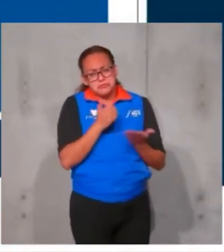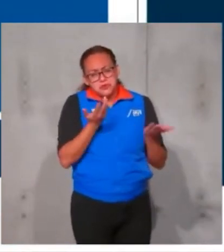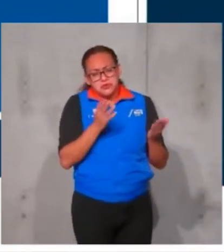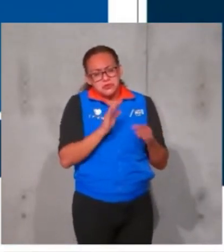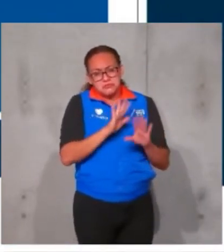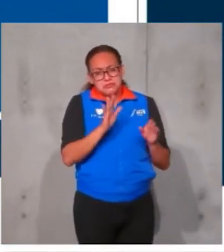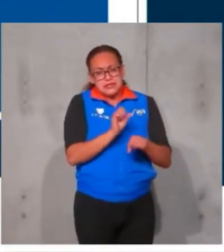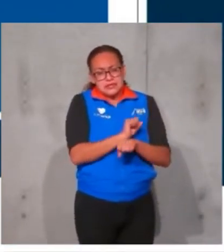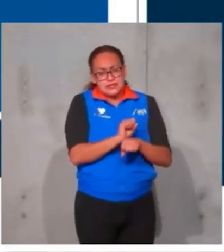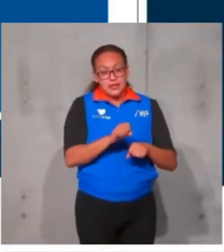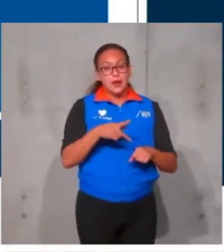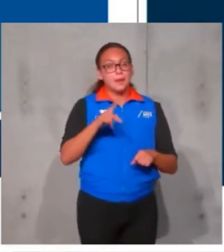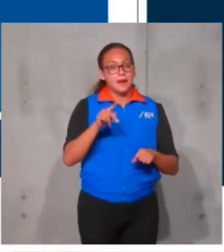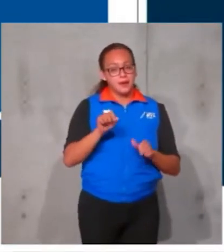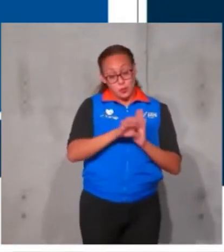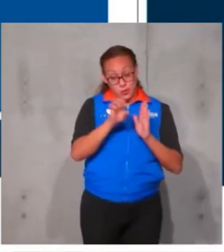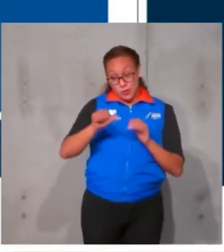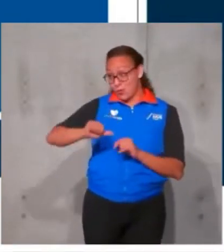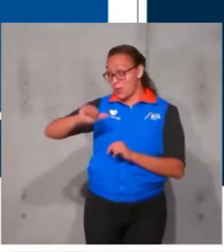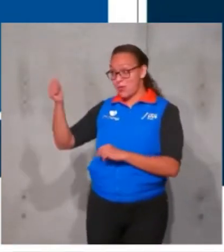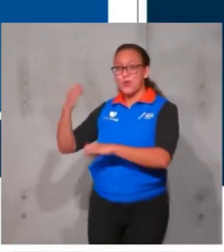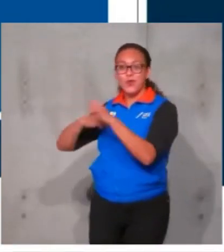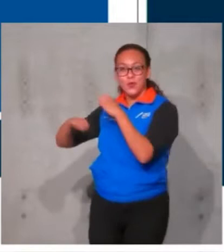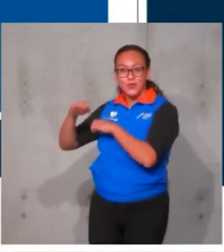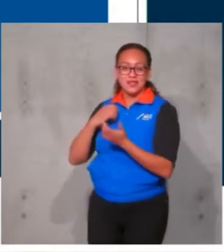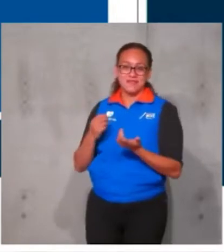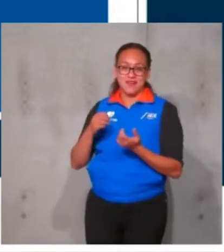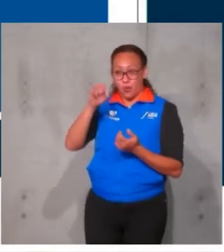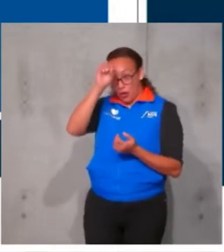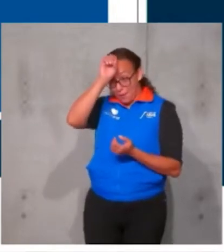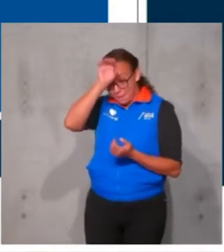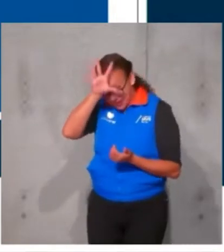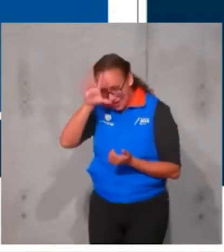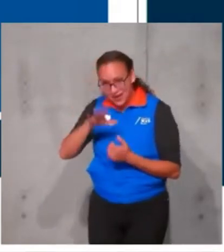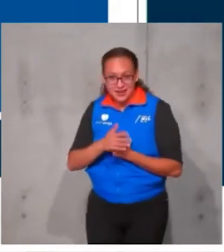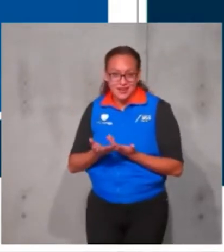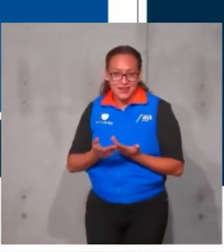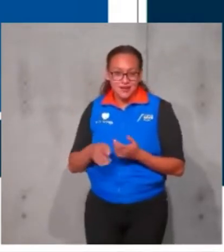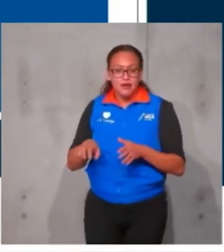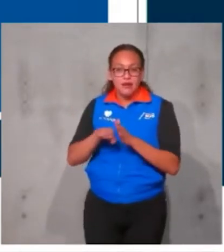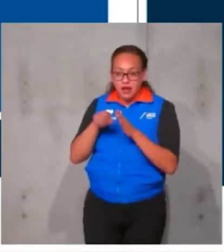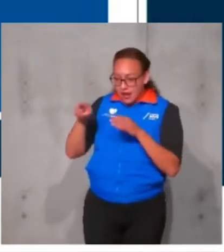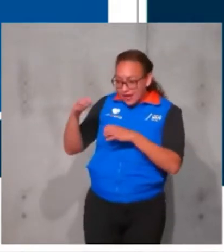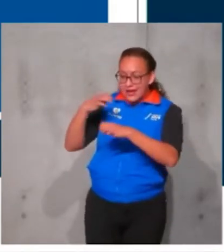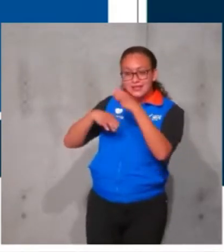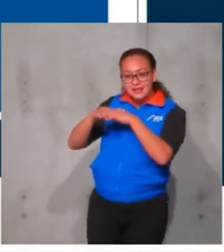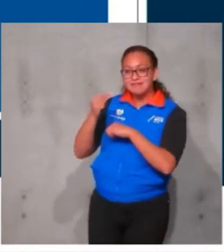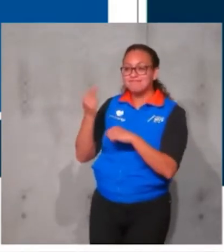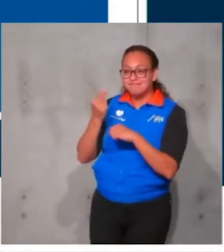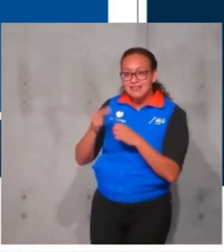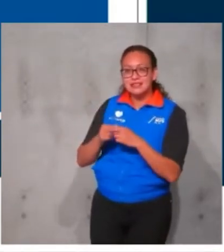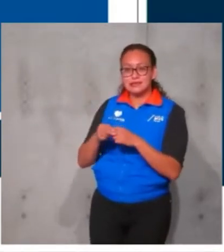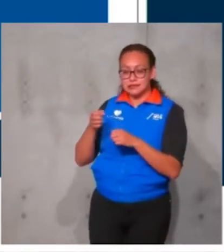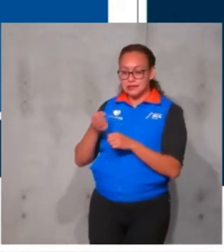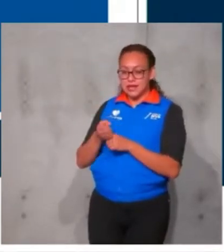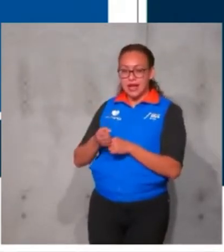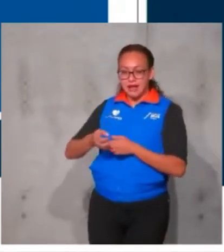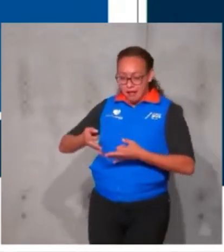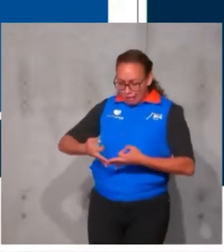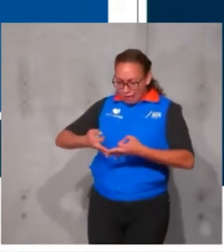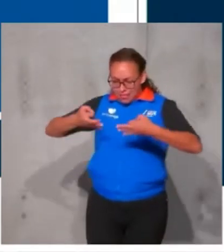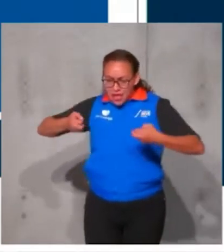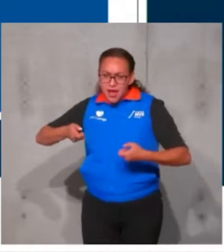el medio ambiente, a diferencia de lo que podría ser, por ejemplo, una mina, ¿no? Que tiene que tiene que